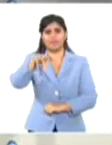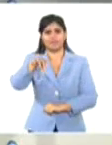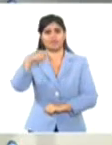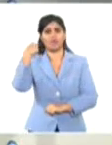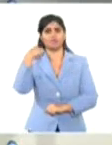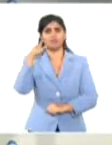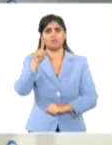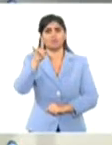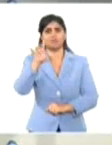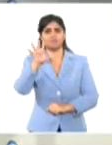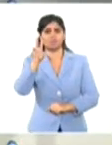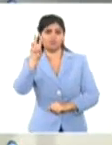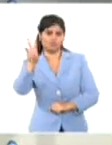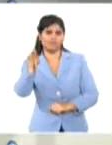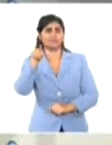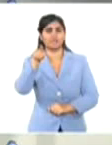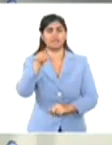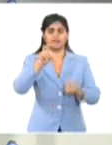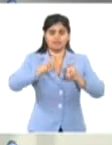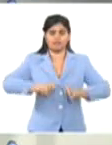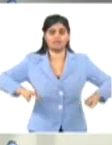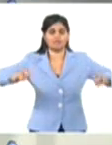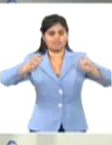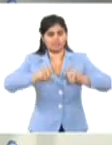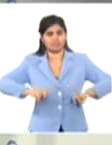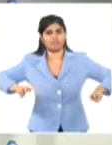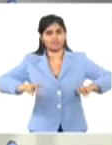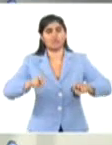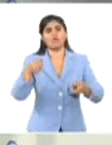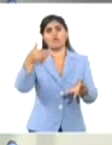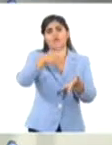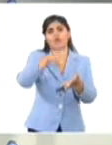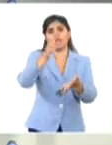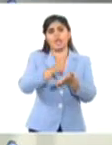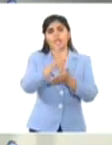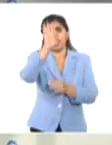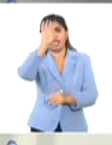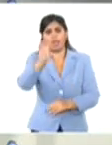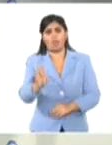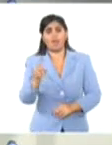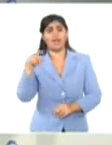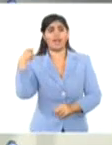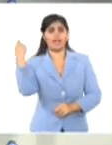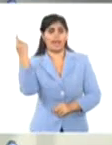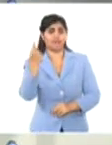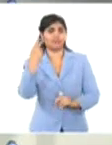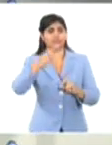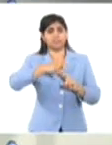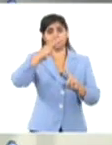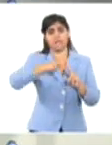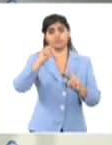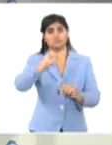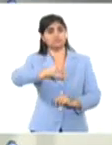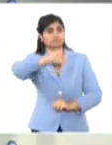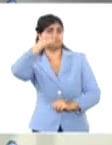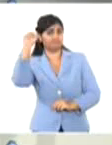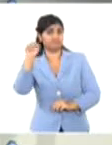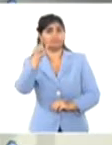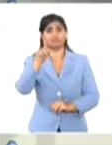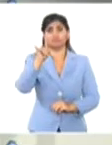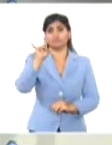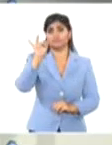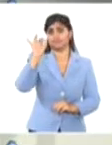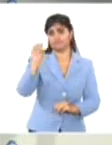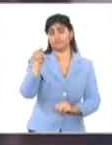de 1953. Realizó estudios en la Escuela Nacional de Dirección Teatral del Ministerio de Cultura, donde se graduó en 1970, en los años